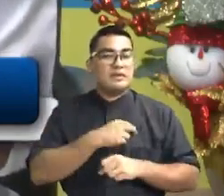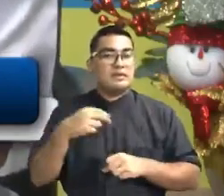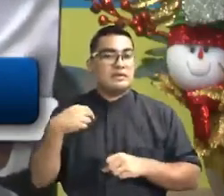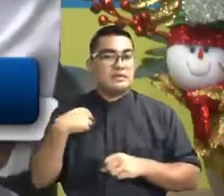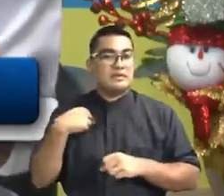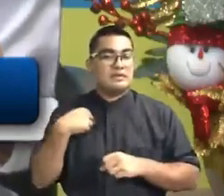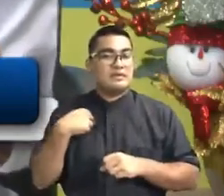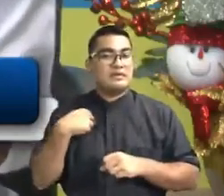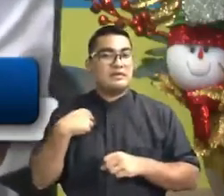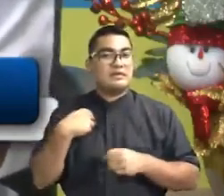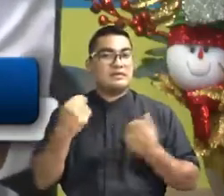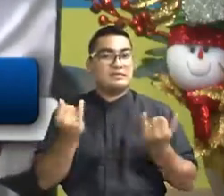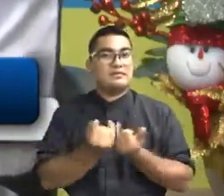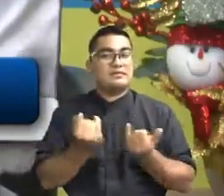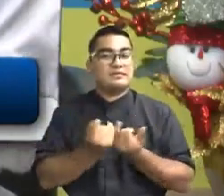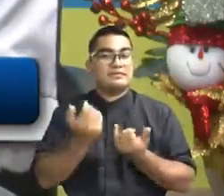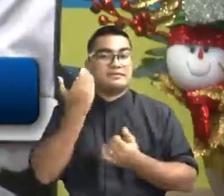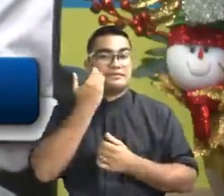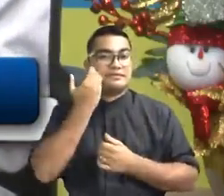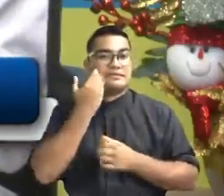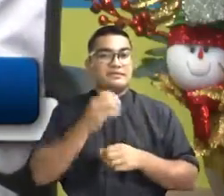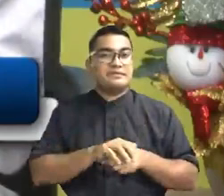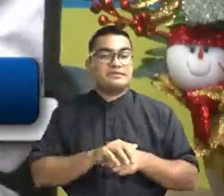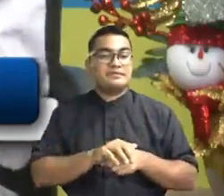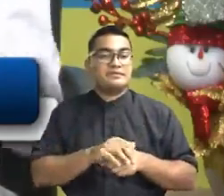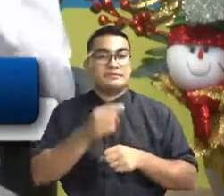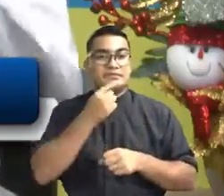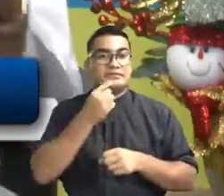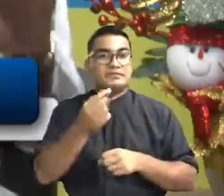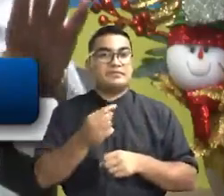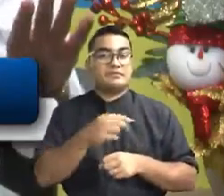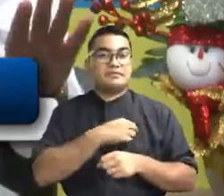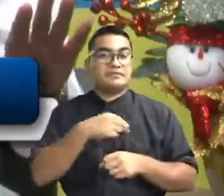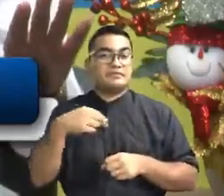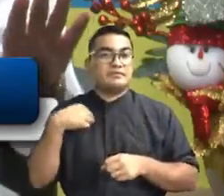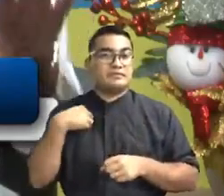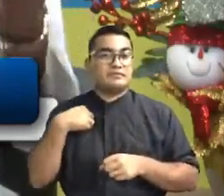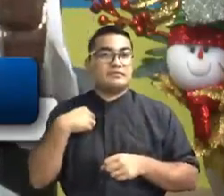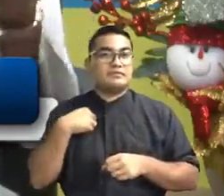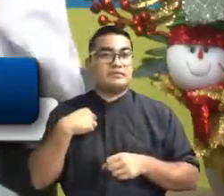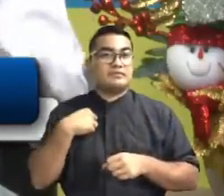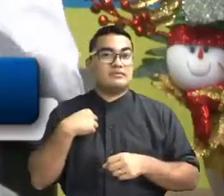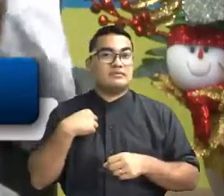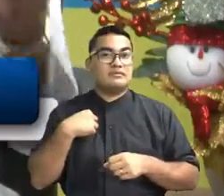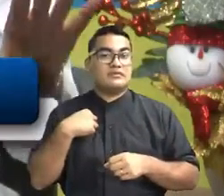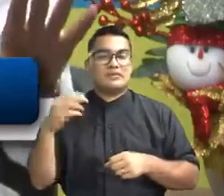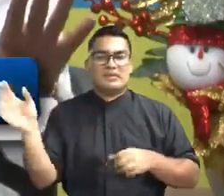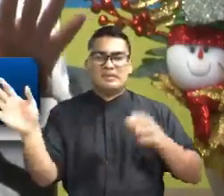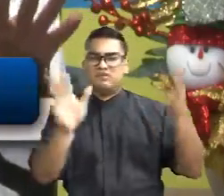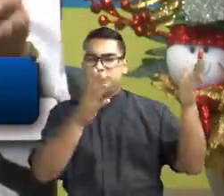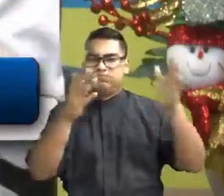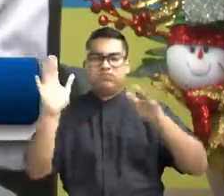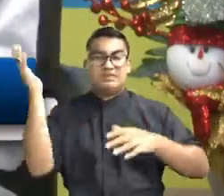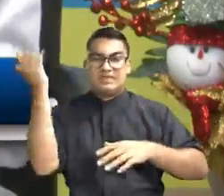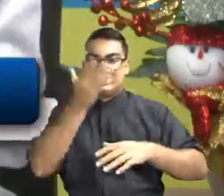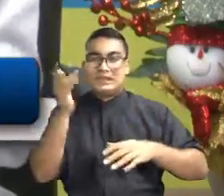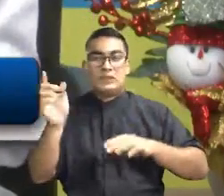de riesgo, la enfermedad. Entonces, primero es alejarnos de la exposición